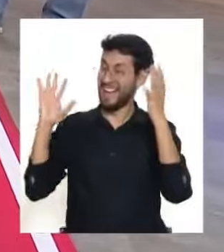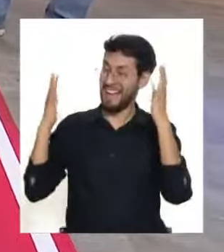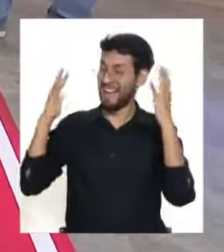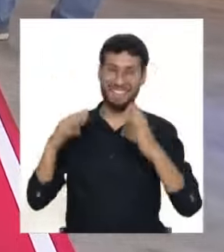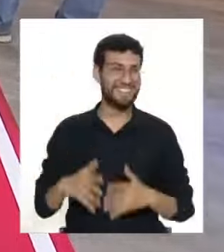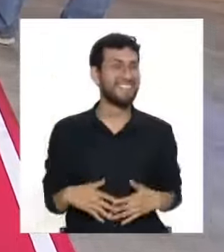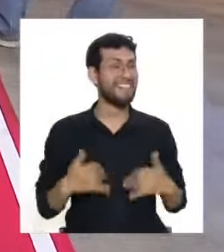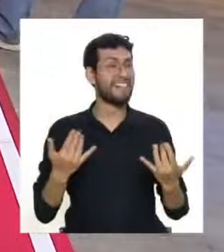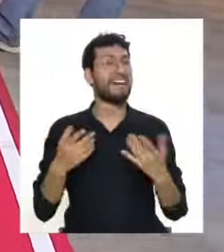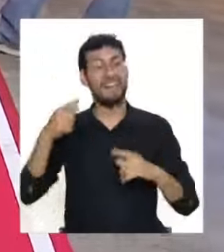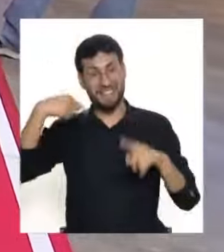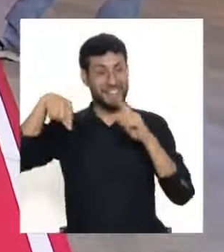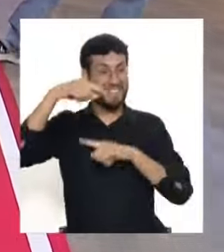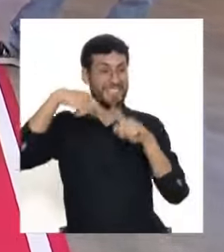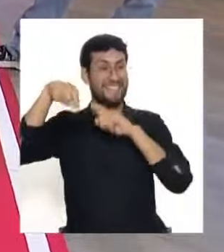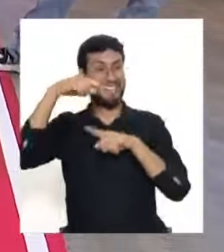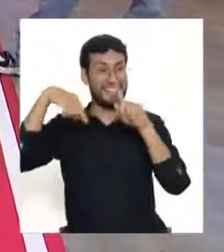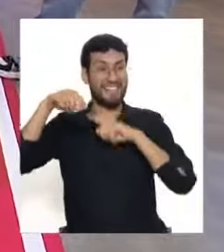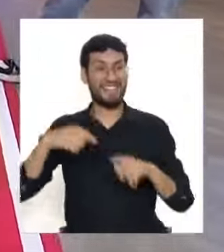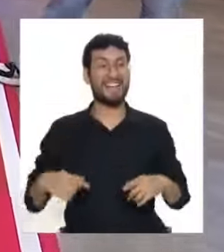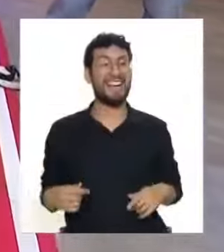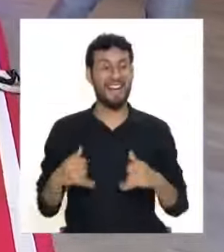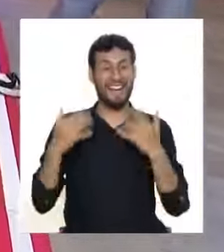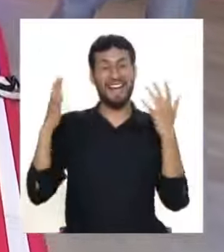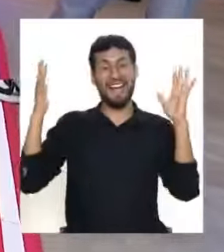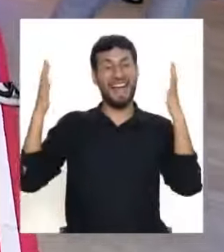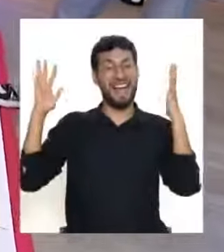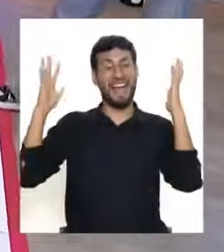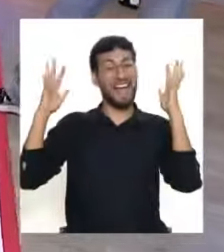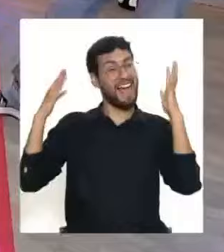Y ahora vamos a dar una vueltita. Vueltita.